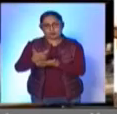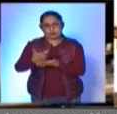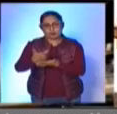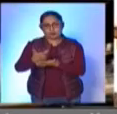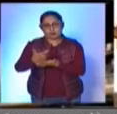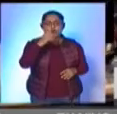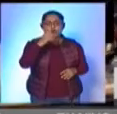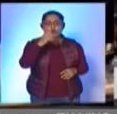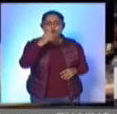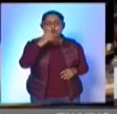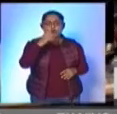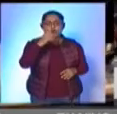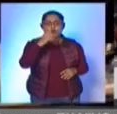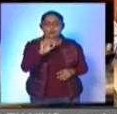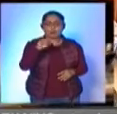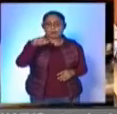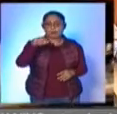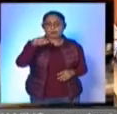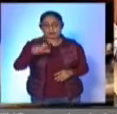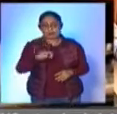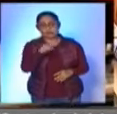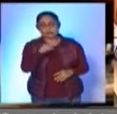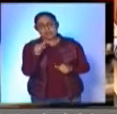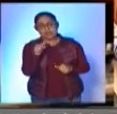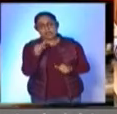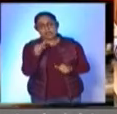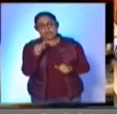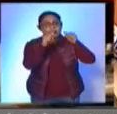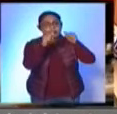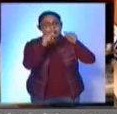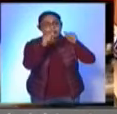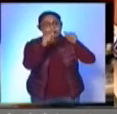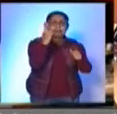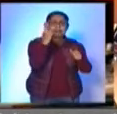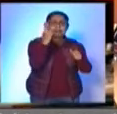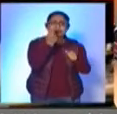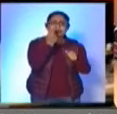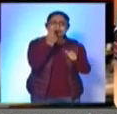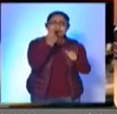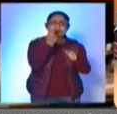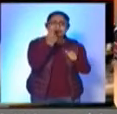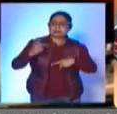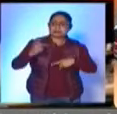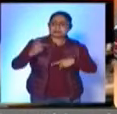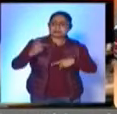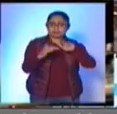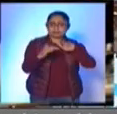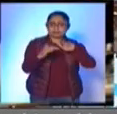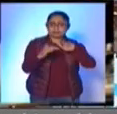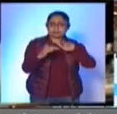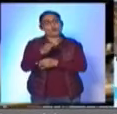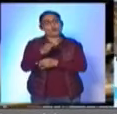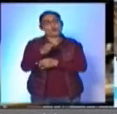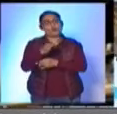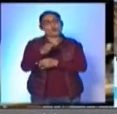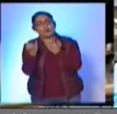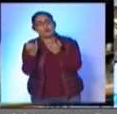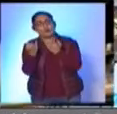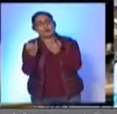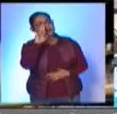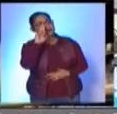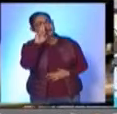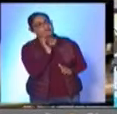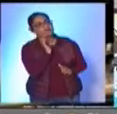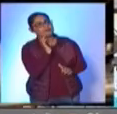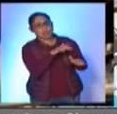sitrabajamichoacan.gob.mx, herramienta que permite atender a los empleadores y buscadores de trabajo de todo el estado. En esa plataforma, las empresas podrán